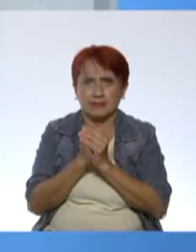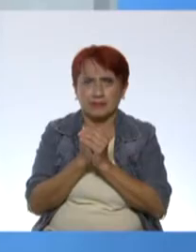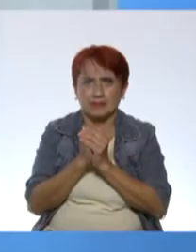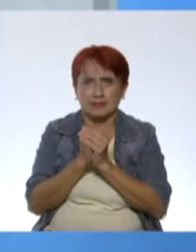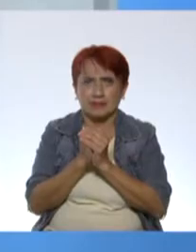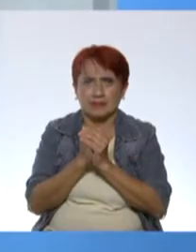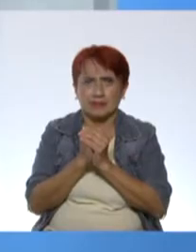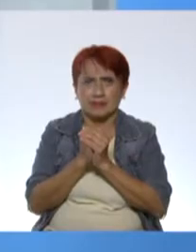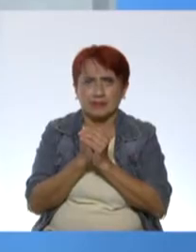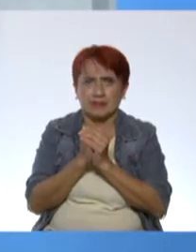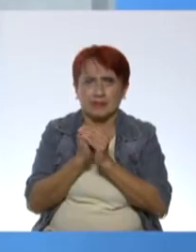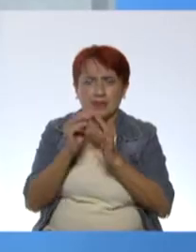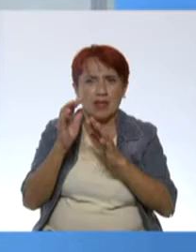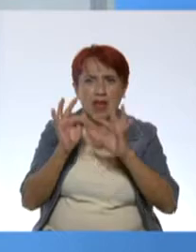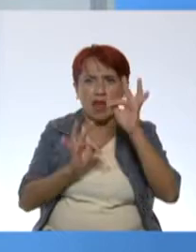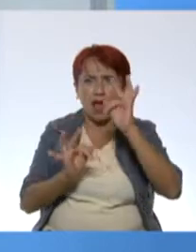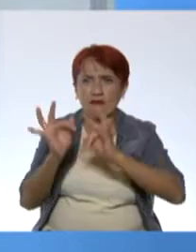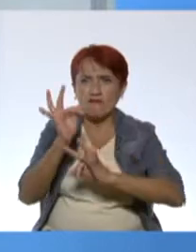la ecuación,